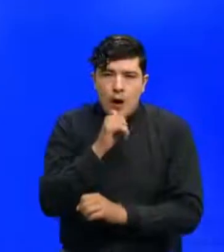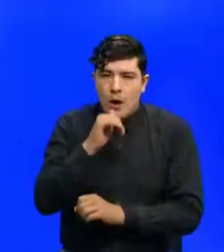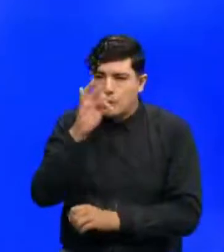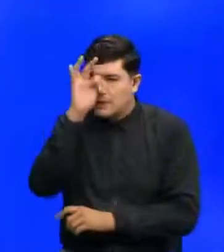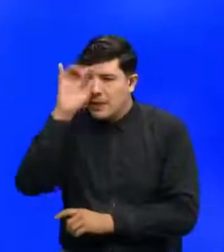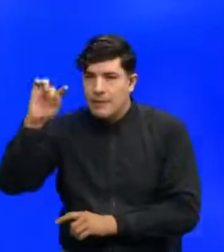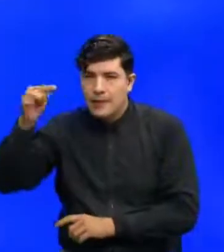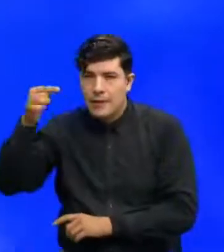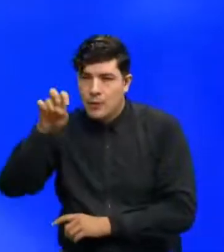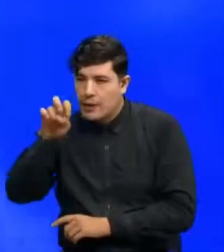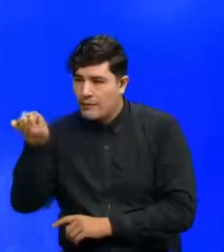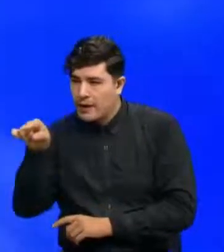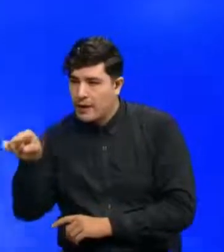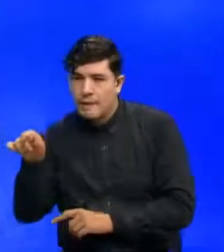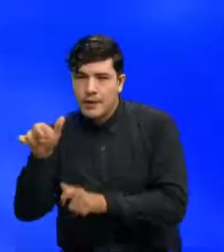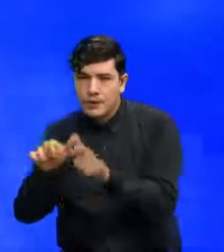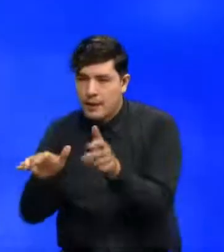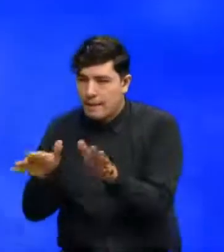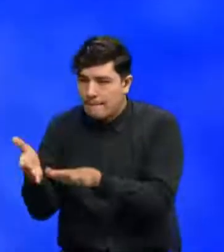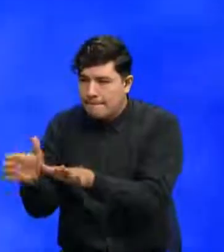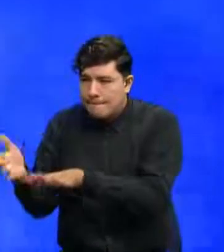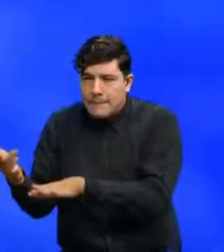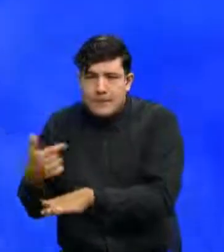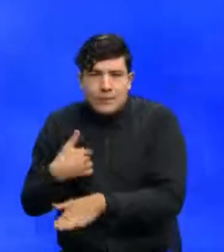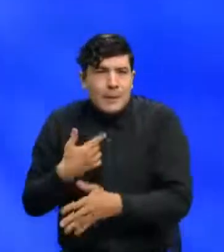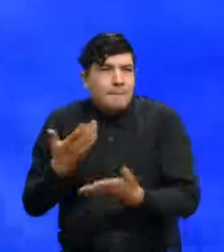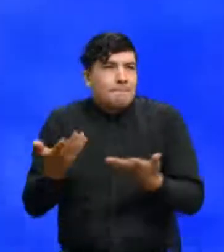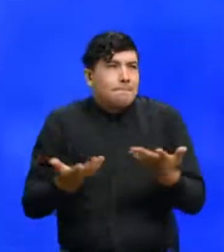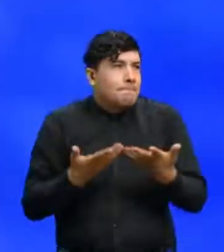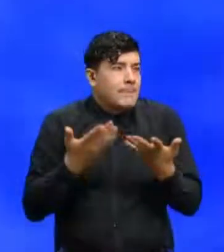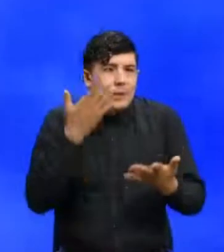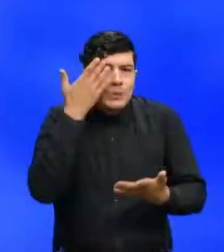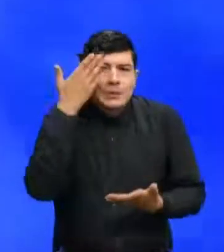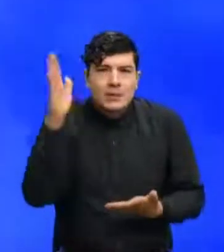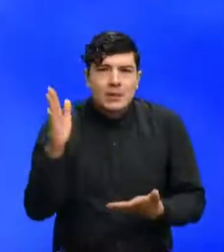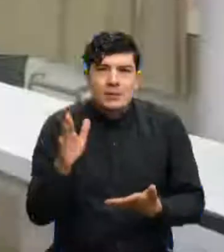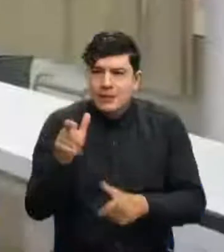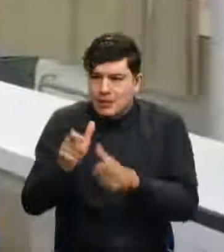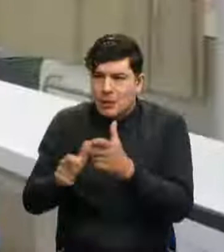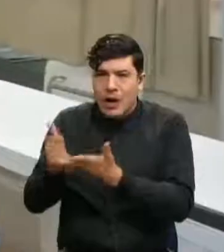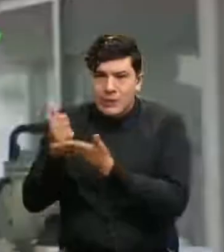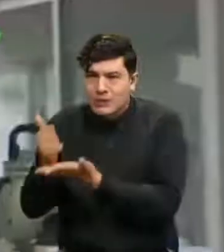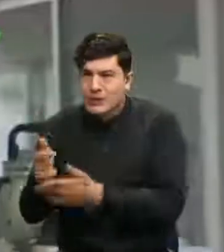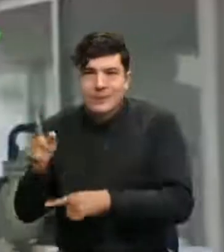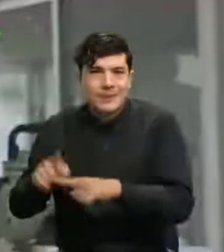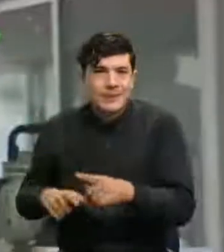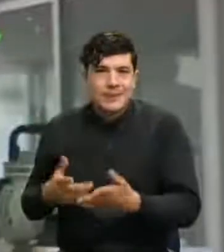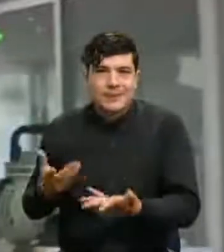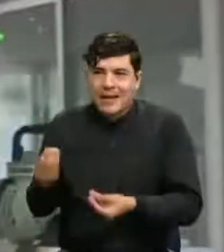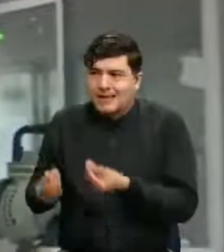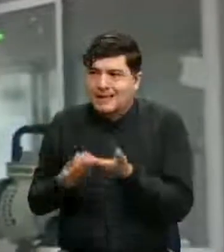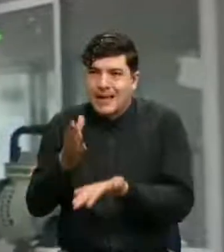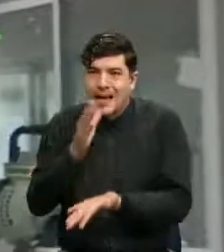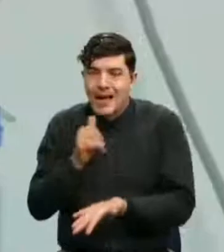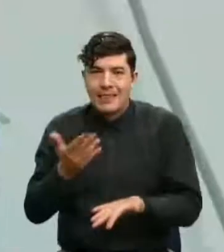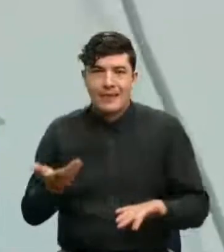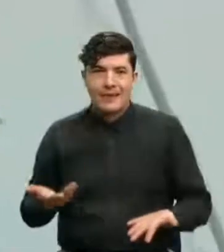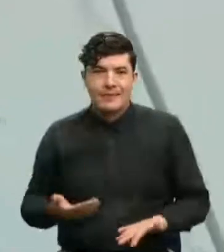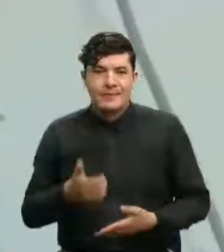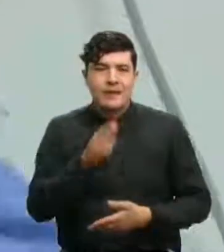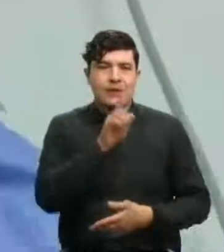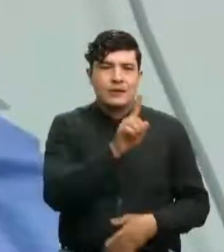y no sé, nadie puede hacer nada. 727 pacientes